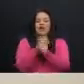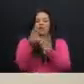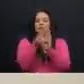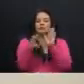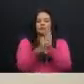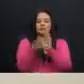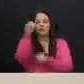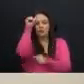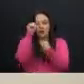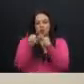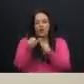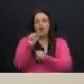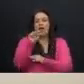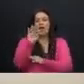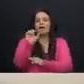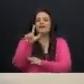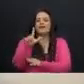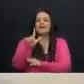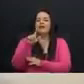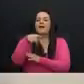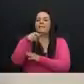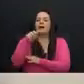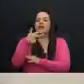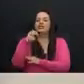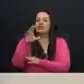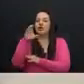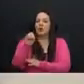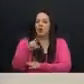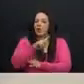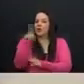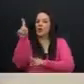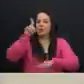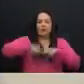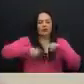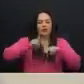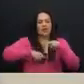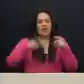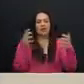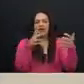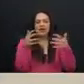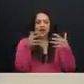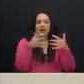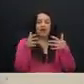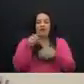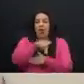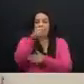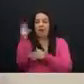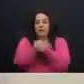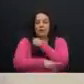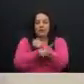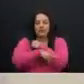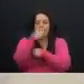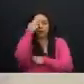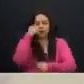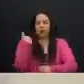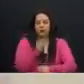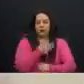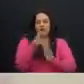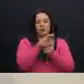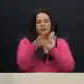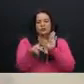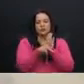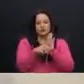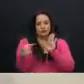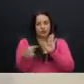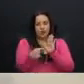recordó a Abel Pacheco que no podía declararle la guerra a otro país porque nuestra constitución e historia democrática